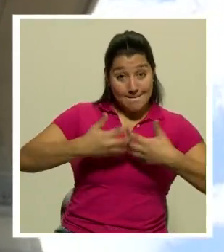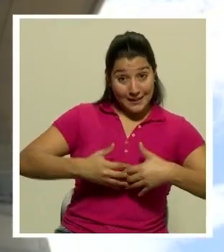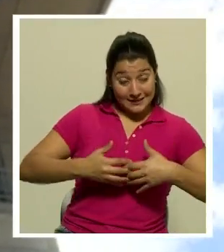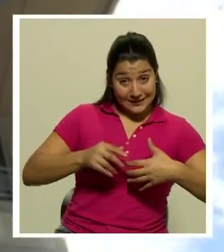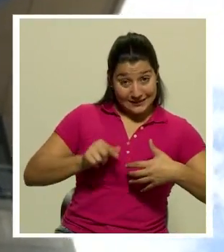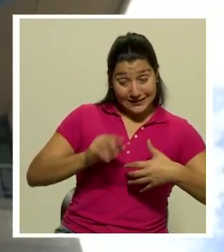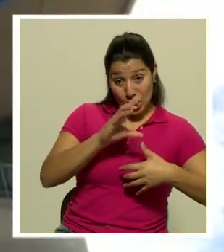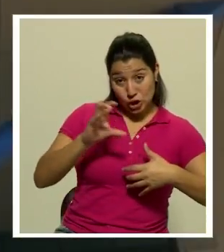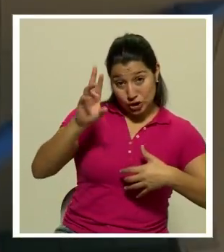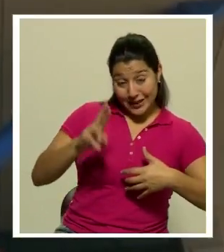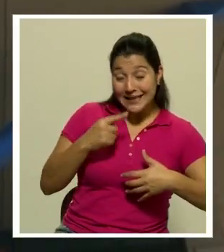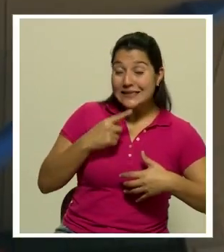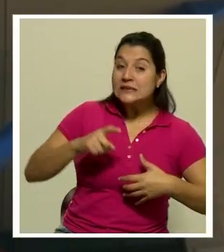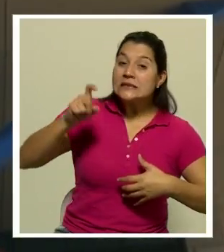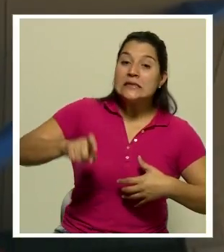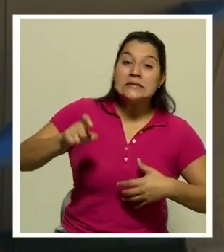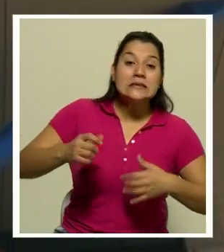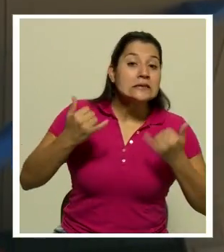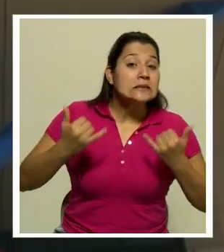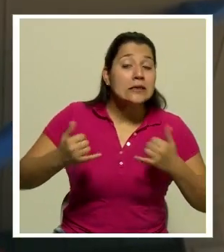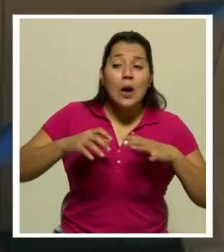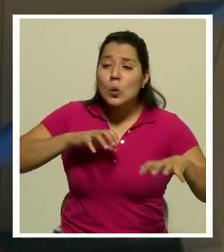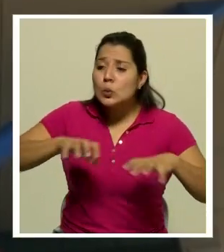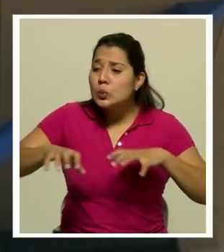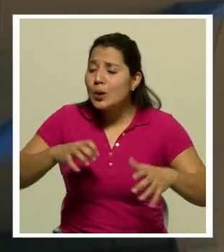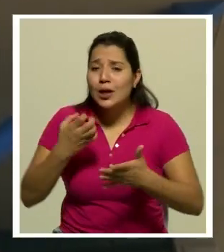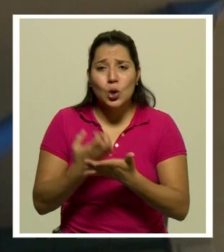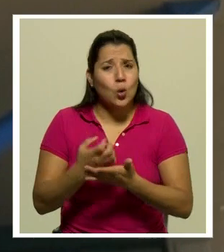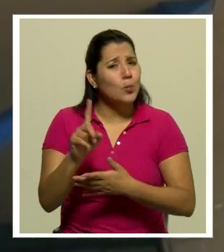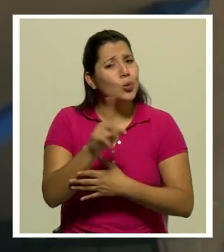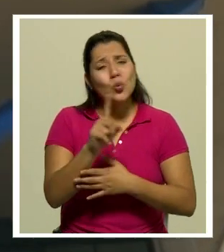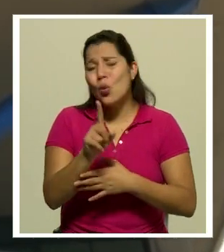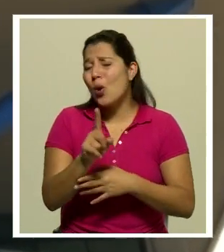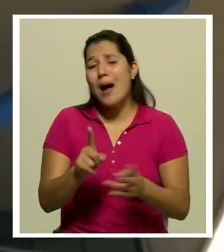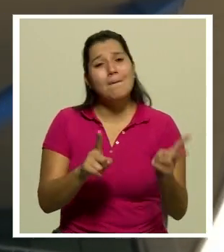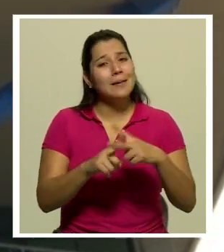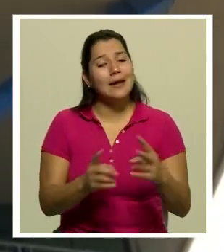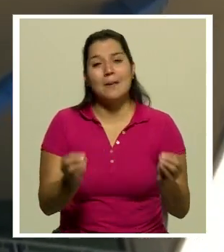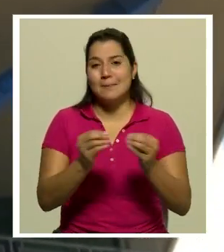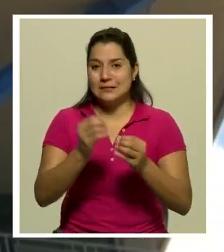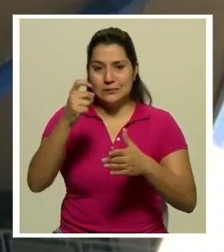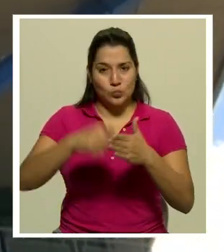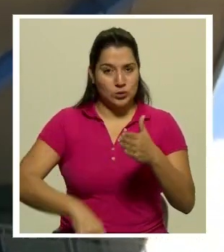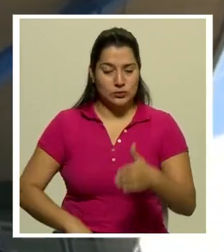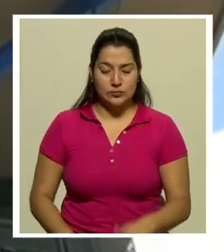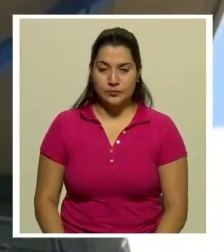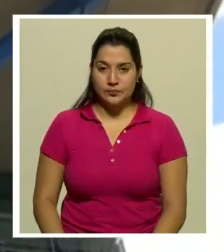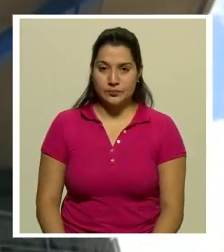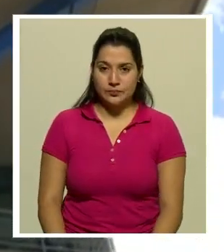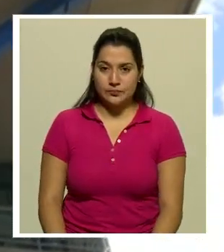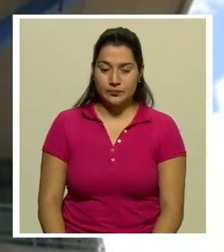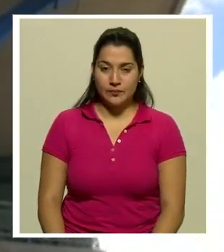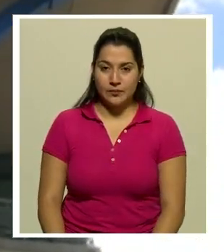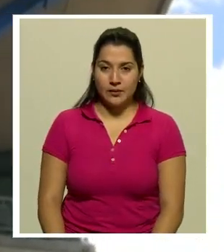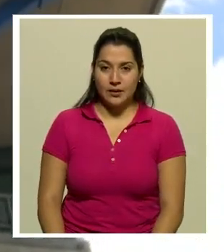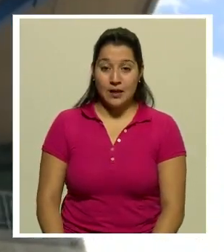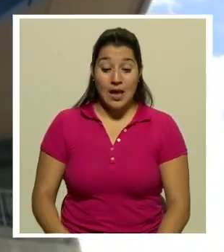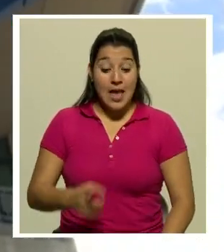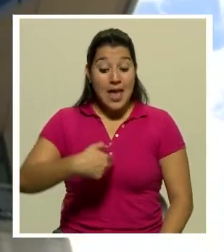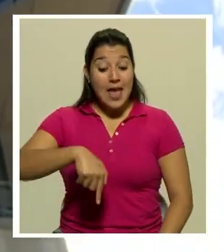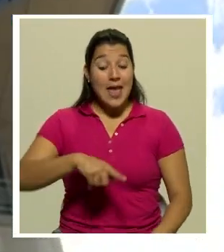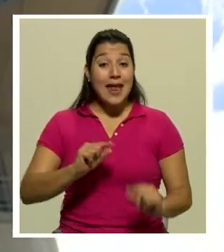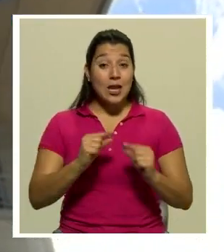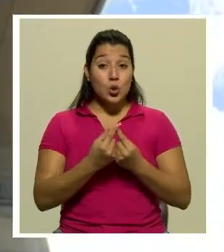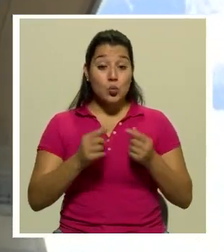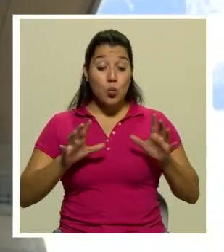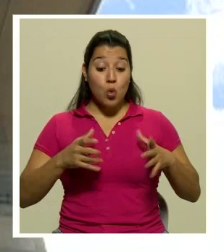considera que urge reactivar la economía sin necesidad de imponer nuevos impuestos. La Cámara de Industrias ha